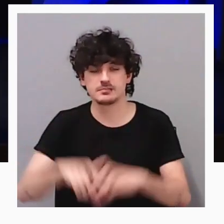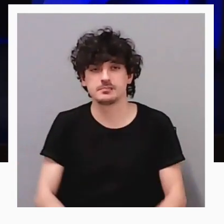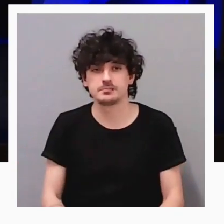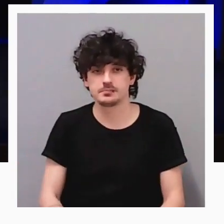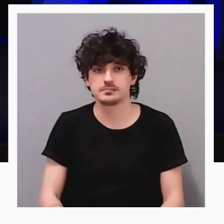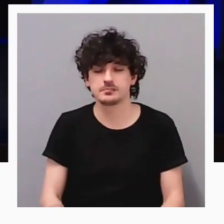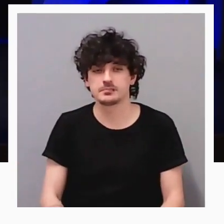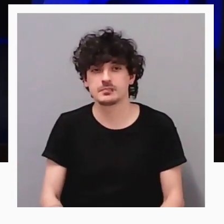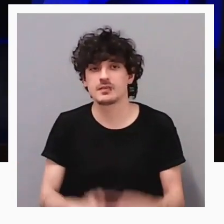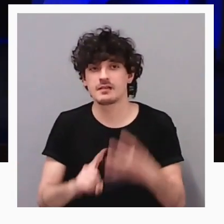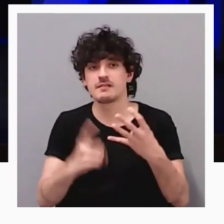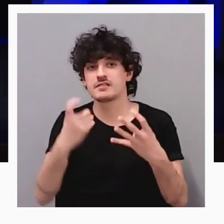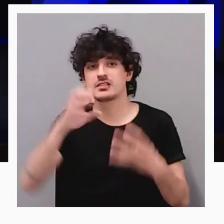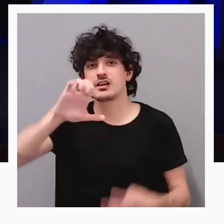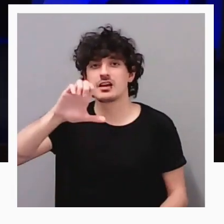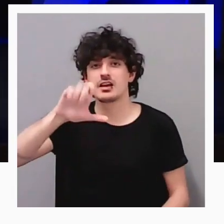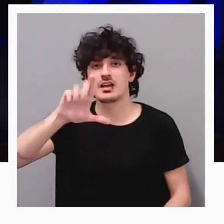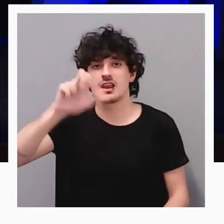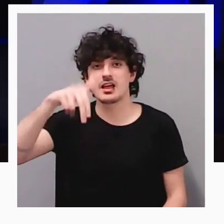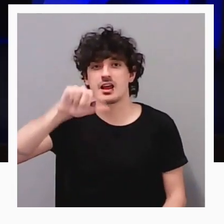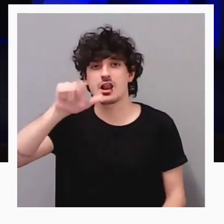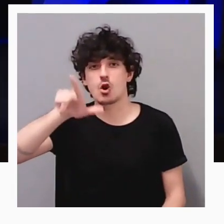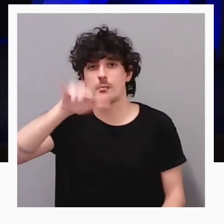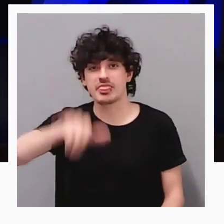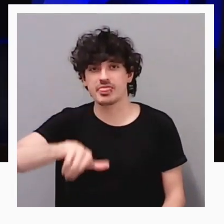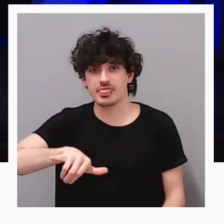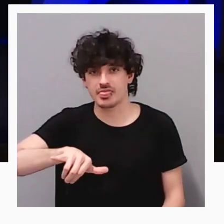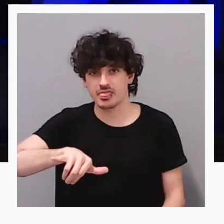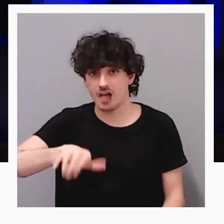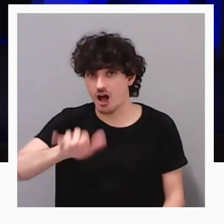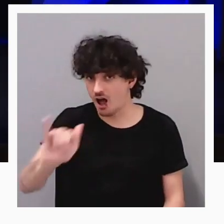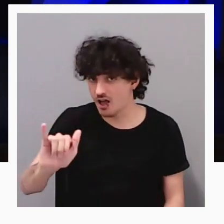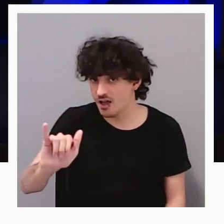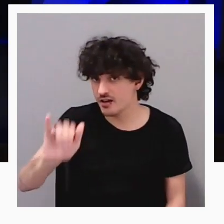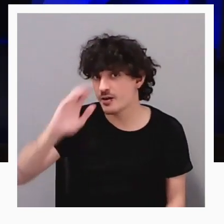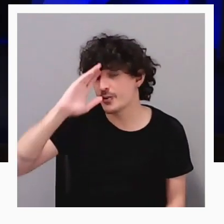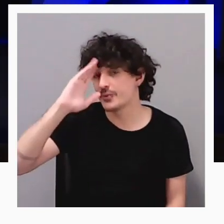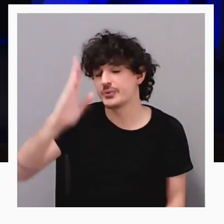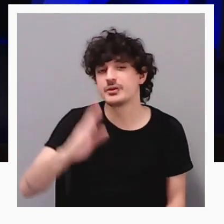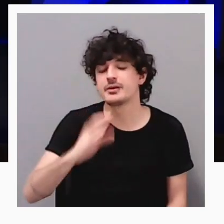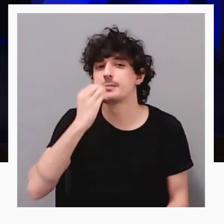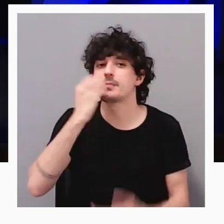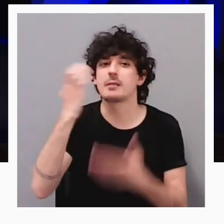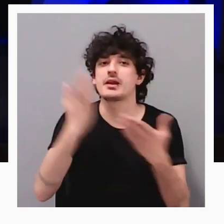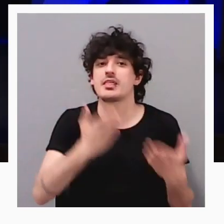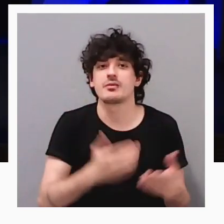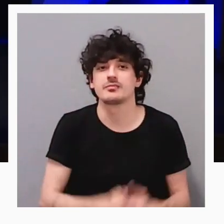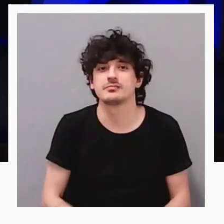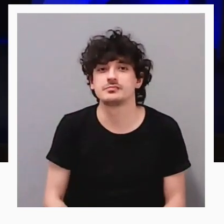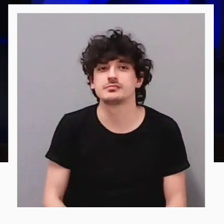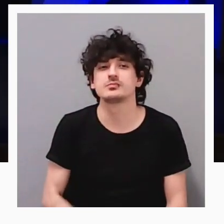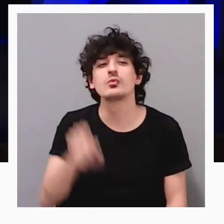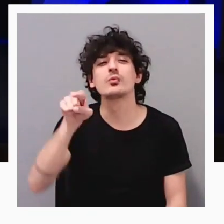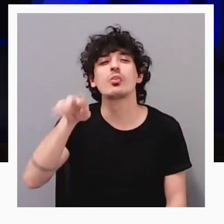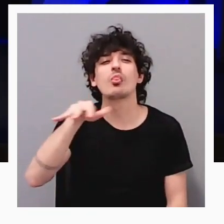empezar. Nos queda Elena López. Elena, ¿estás por ahí? Hola, Elena. Hola. Bienvenida. Hola. ¿Dónde estás? ¿Dónde